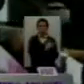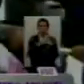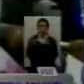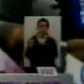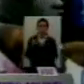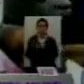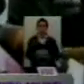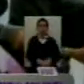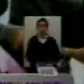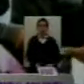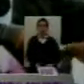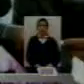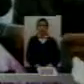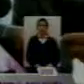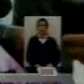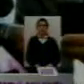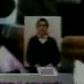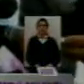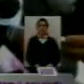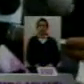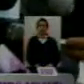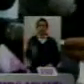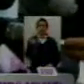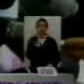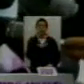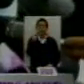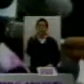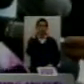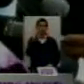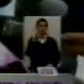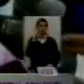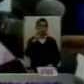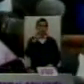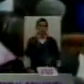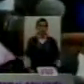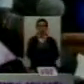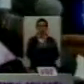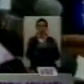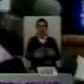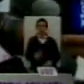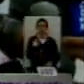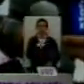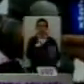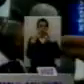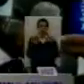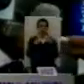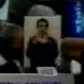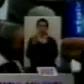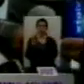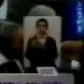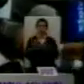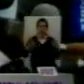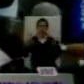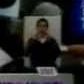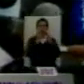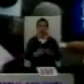el caso de la autoridad de empresas, que ha sido de público conocimiento, que tenemos que solucionarlo, tenemos que discutir varios temas que son importantes para la inversión.